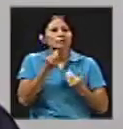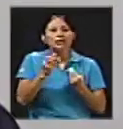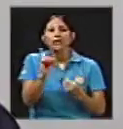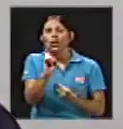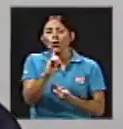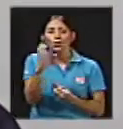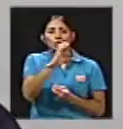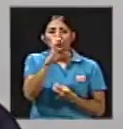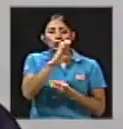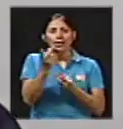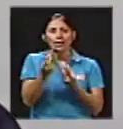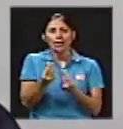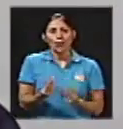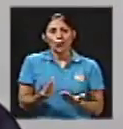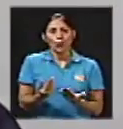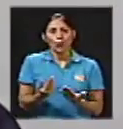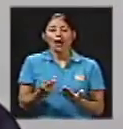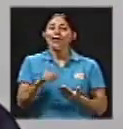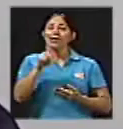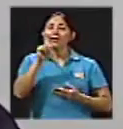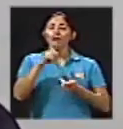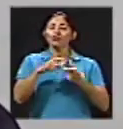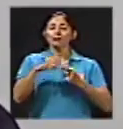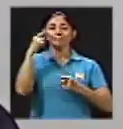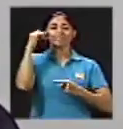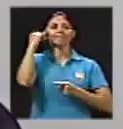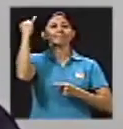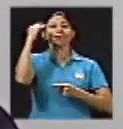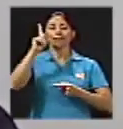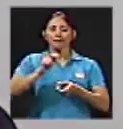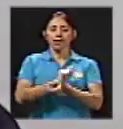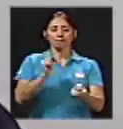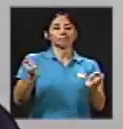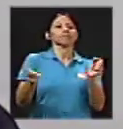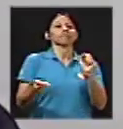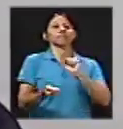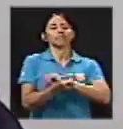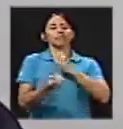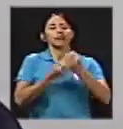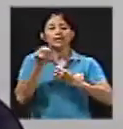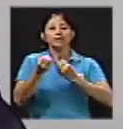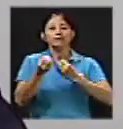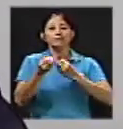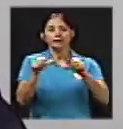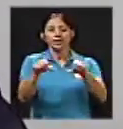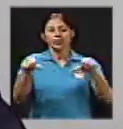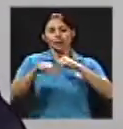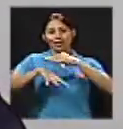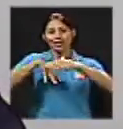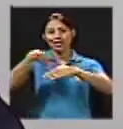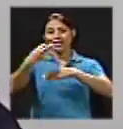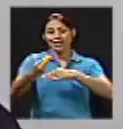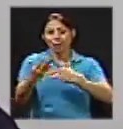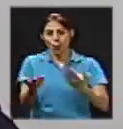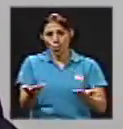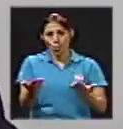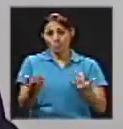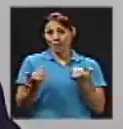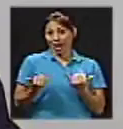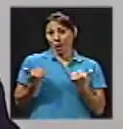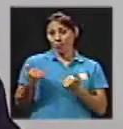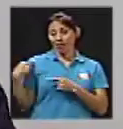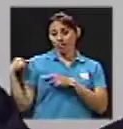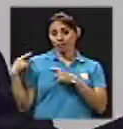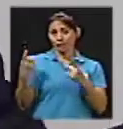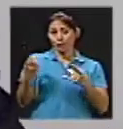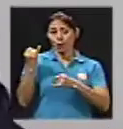que había que dar un golpe de timón, y ese golpe de timón iba por el sector externo. Uh-huh. Ahora, en estos últimos